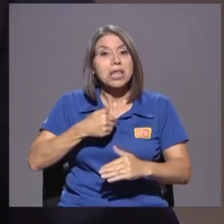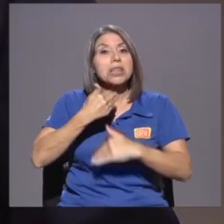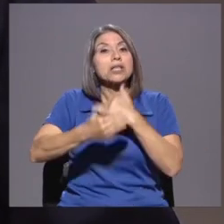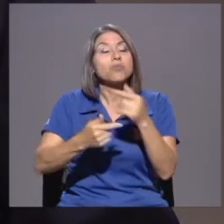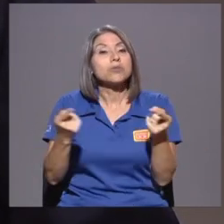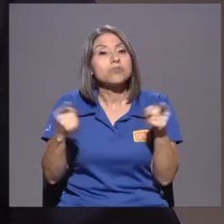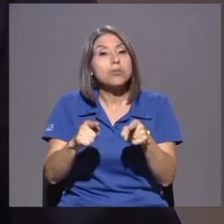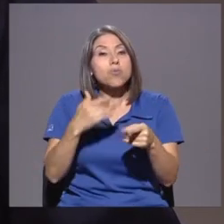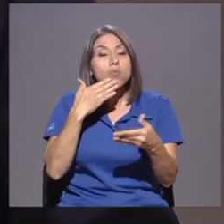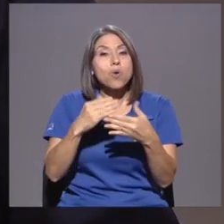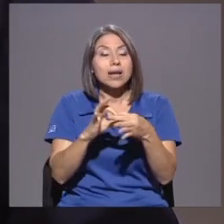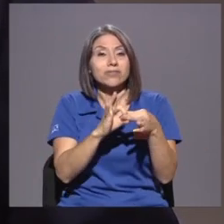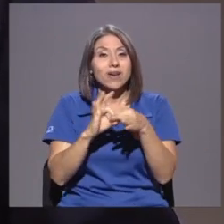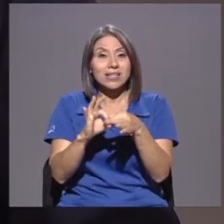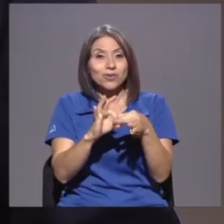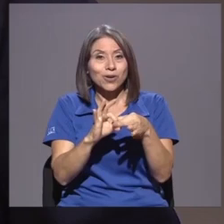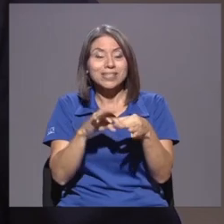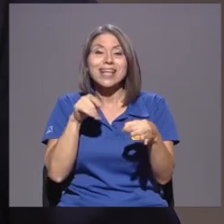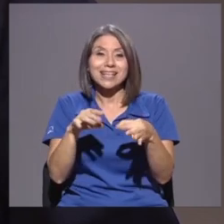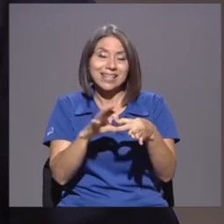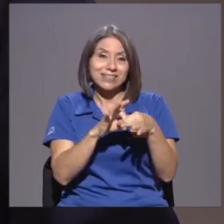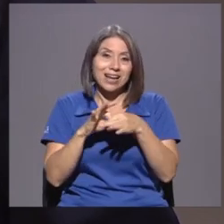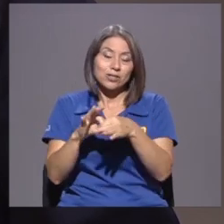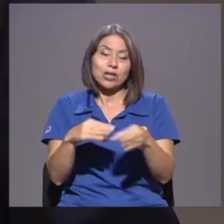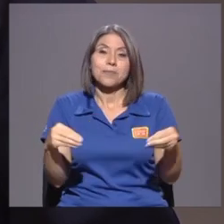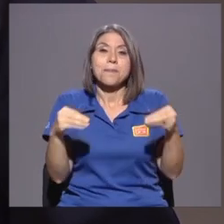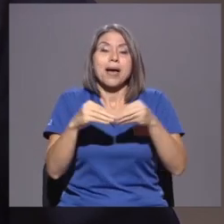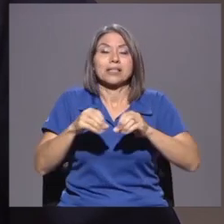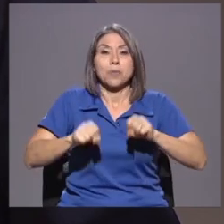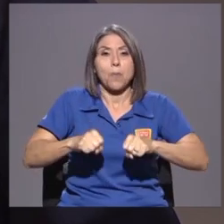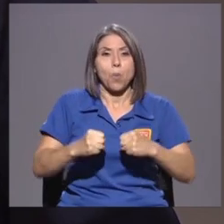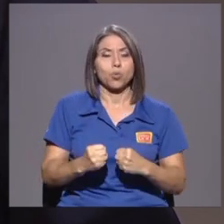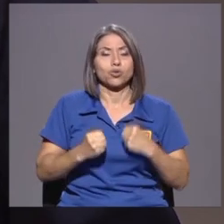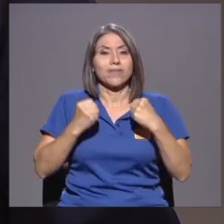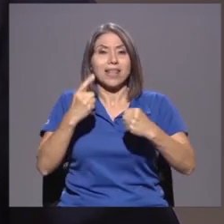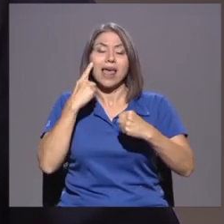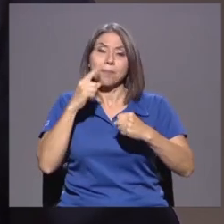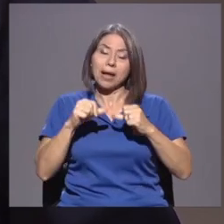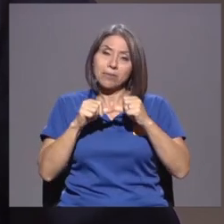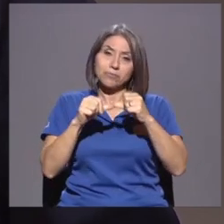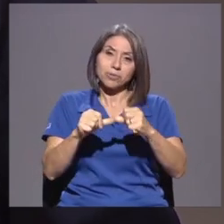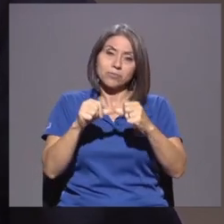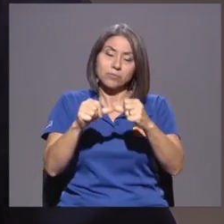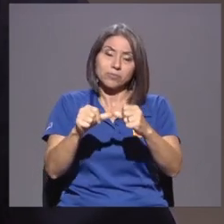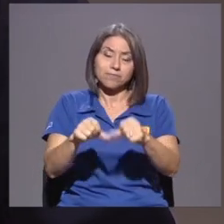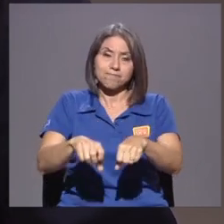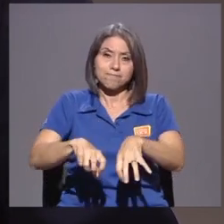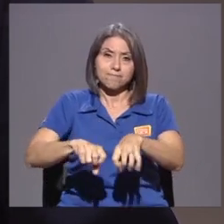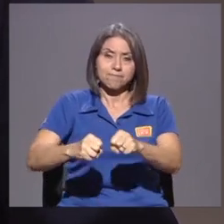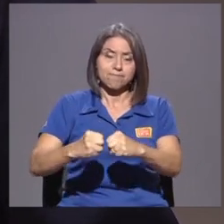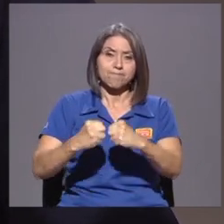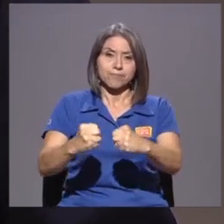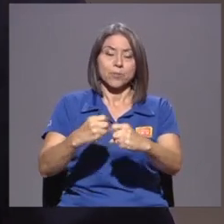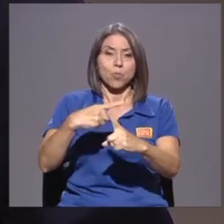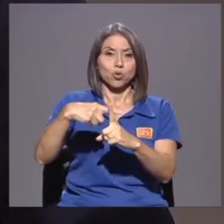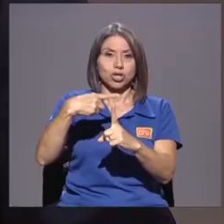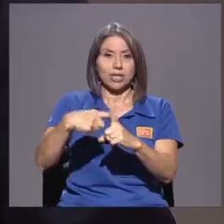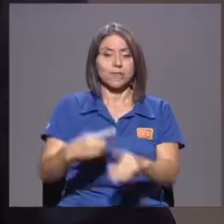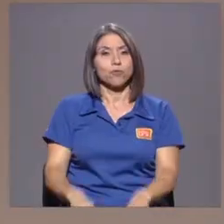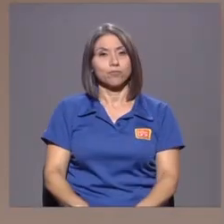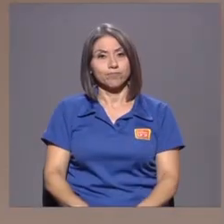tienen mayor posibilidad de potenciarse y de sostenerse en el sentido positivo